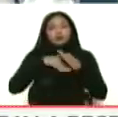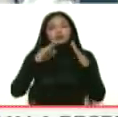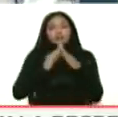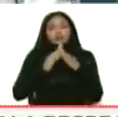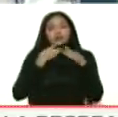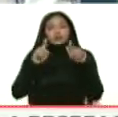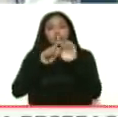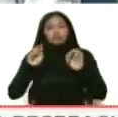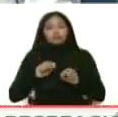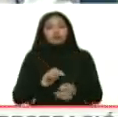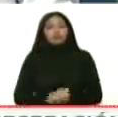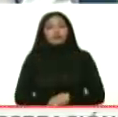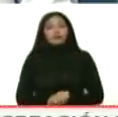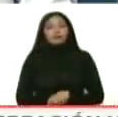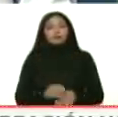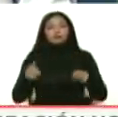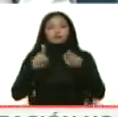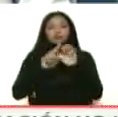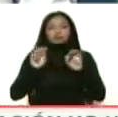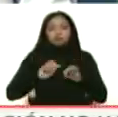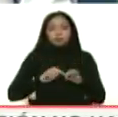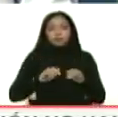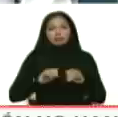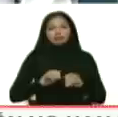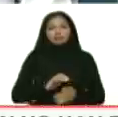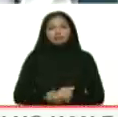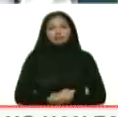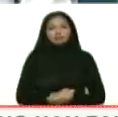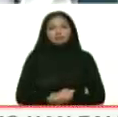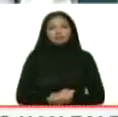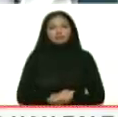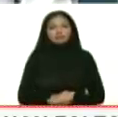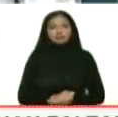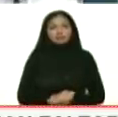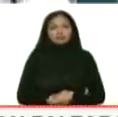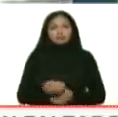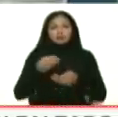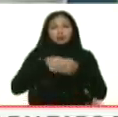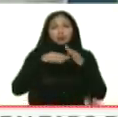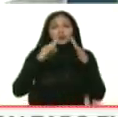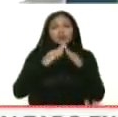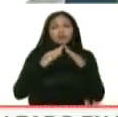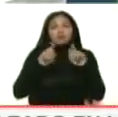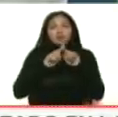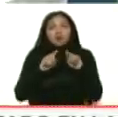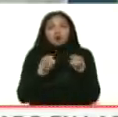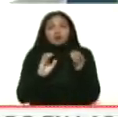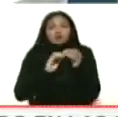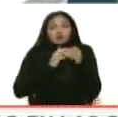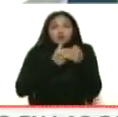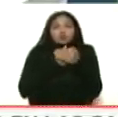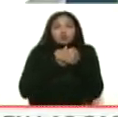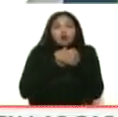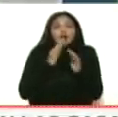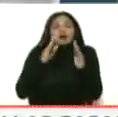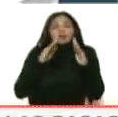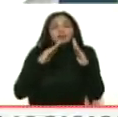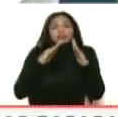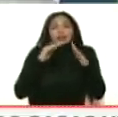cuaresma, como es un sinónimo también de la palabra cuarentena, resguardado en sus